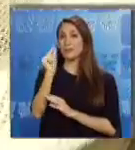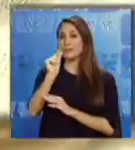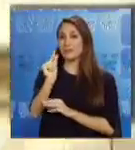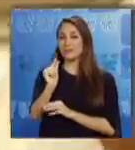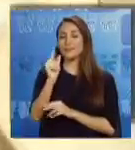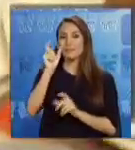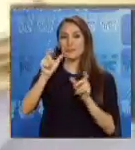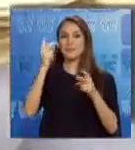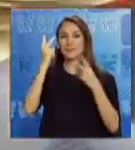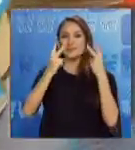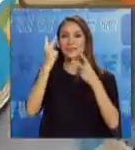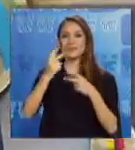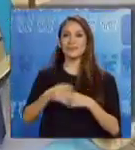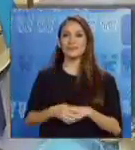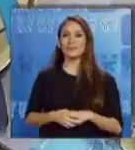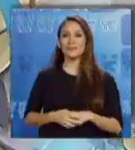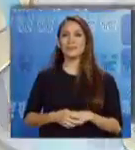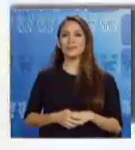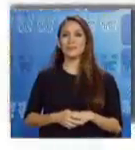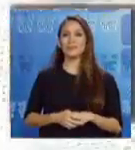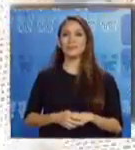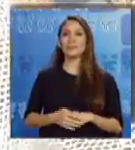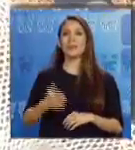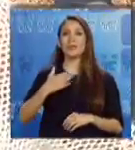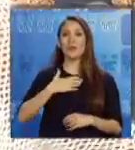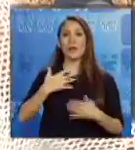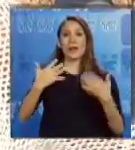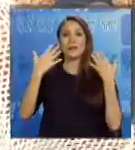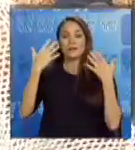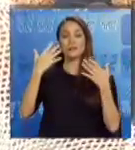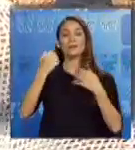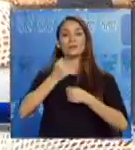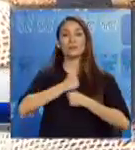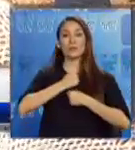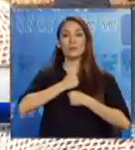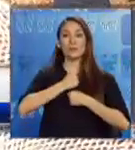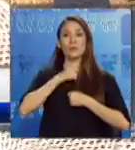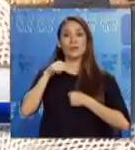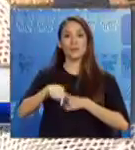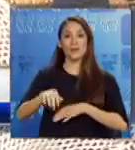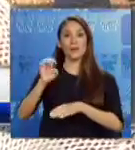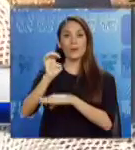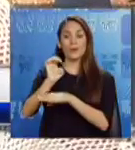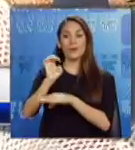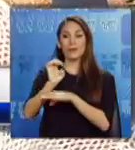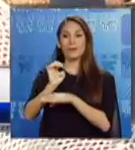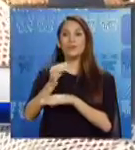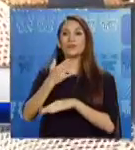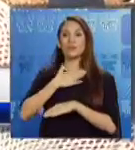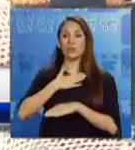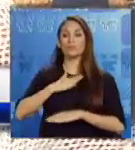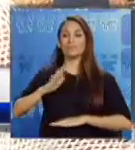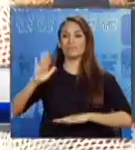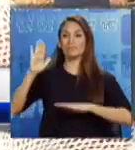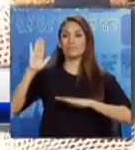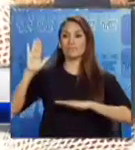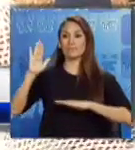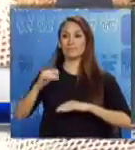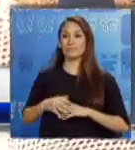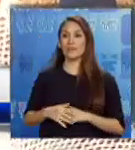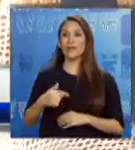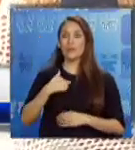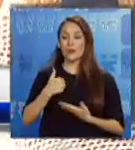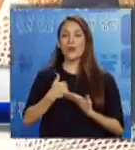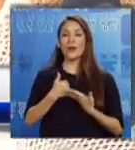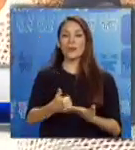para el visitante. Como estoy en el catálogo de las artesanías patrimoniales del país, hice una promesa de que